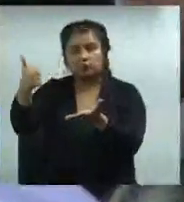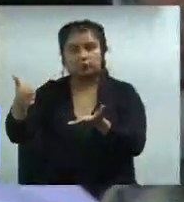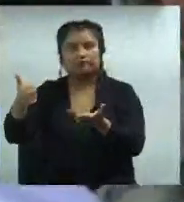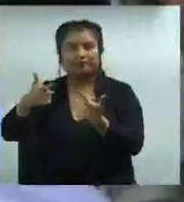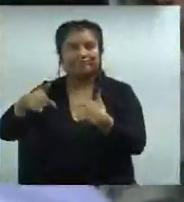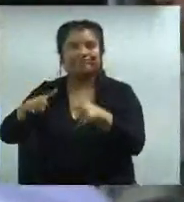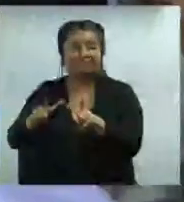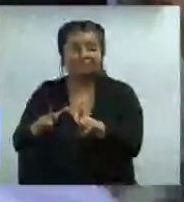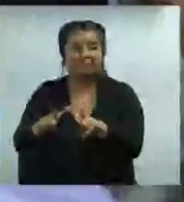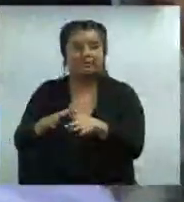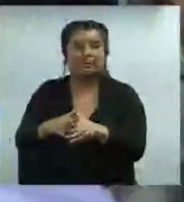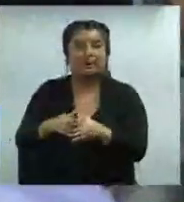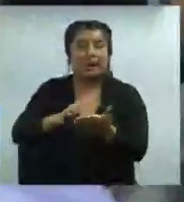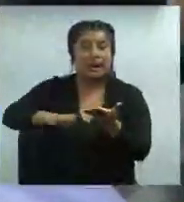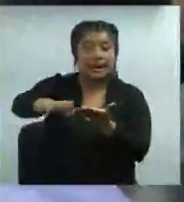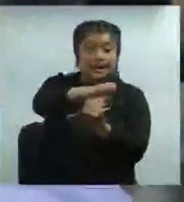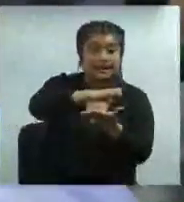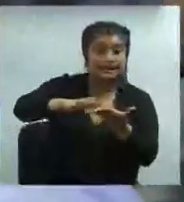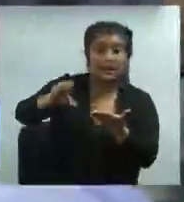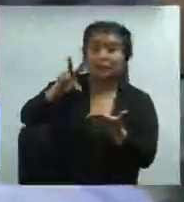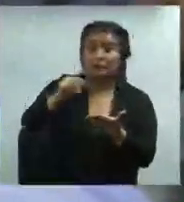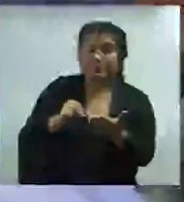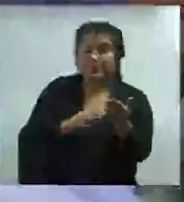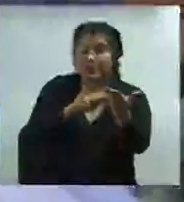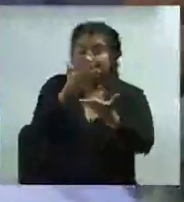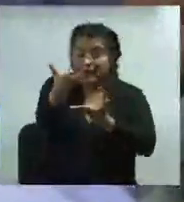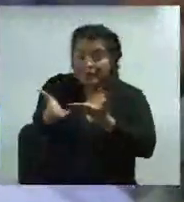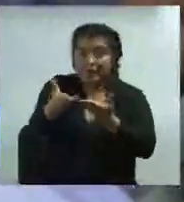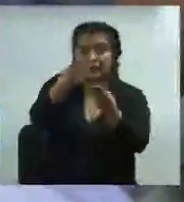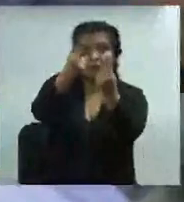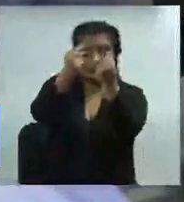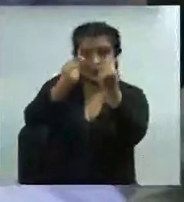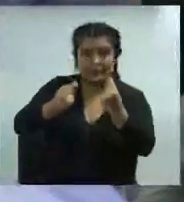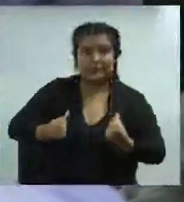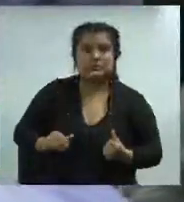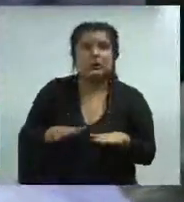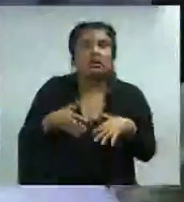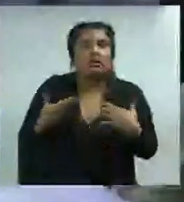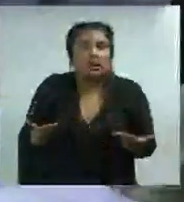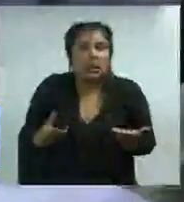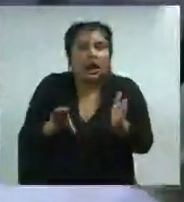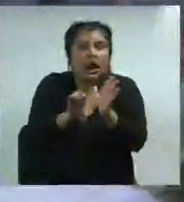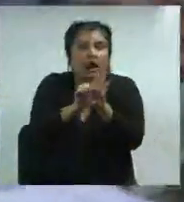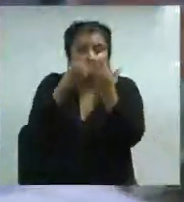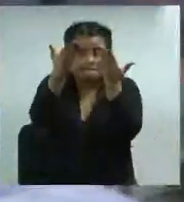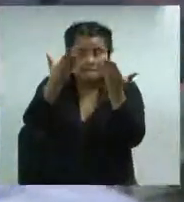El Estado no está fluyendo el presupuesto. Y voy a dar ejemplos.